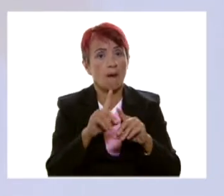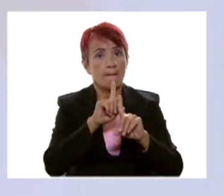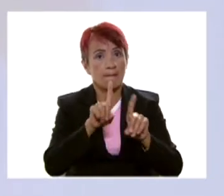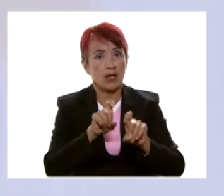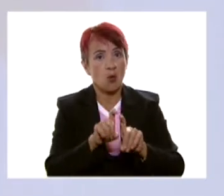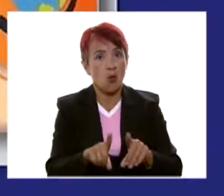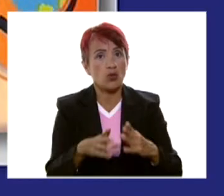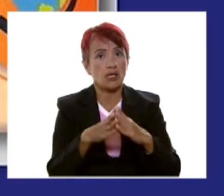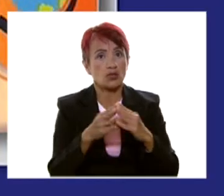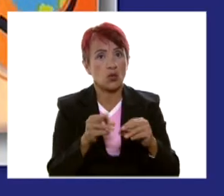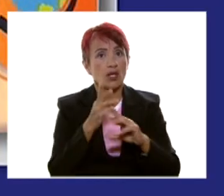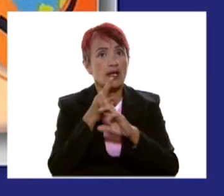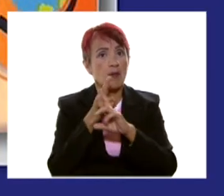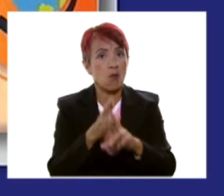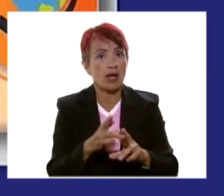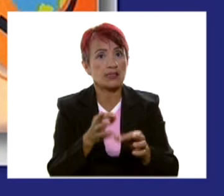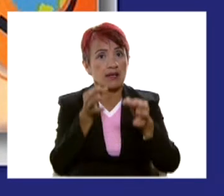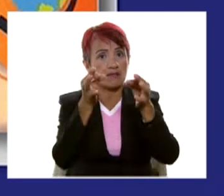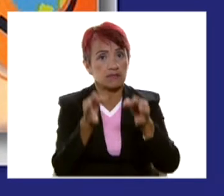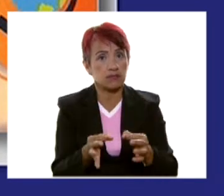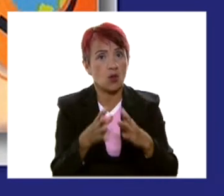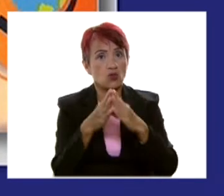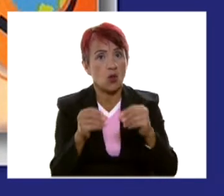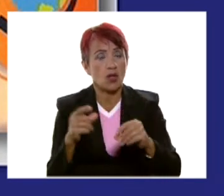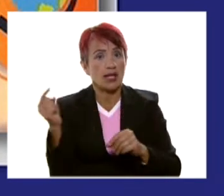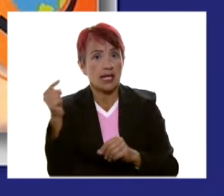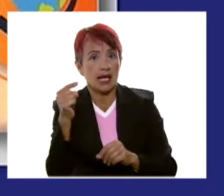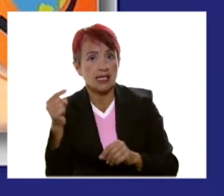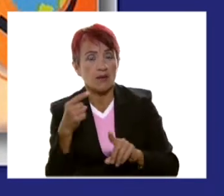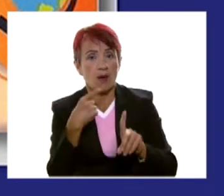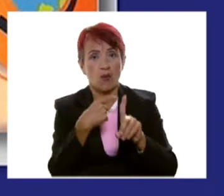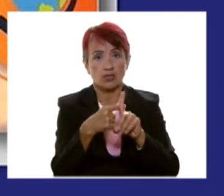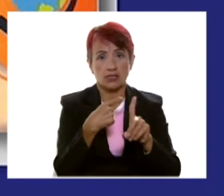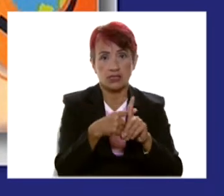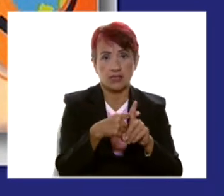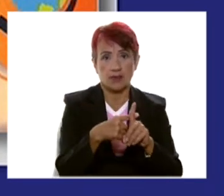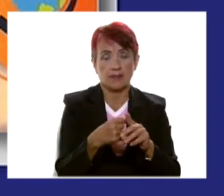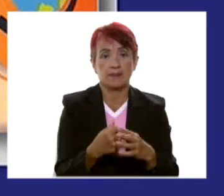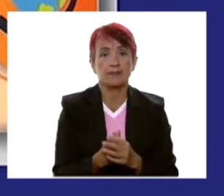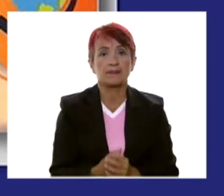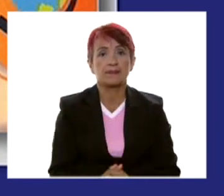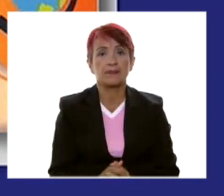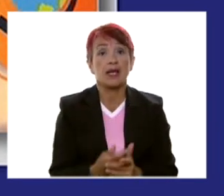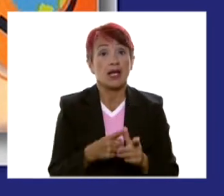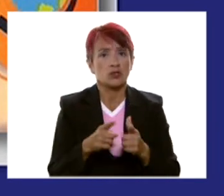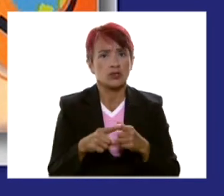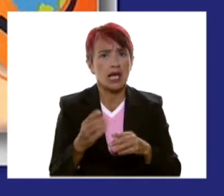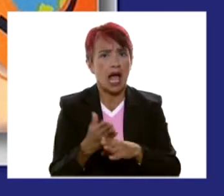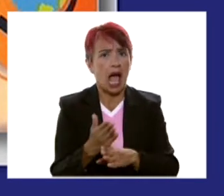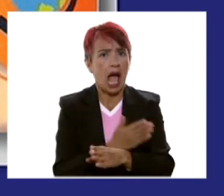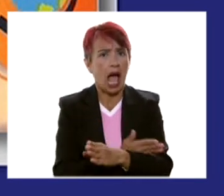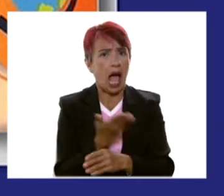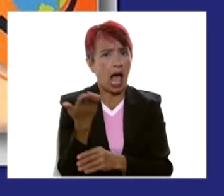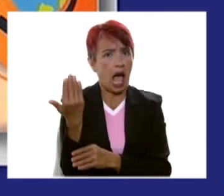pregunta, su respuesta afirmativa, su respuesta negativa. ¿Okay? El pasado